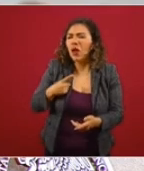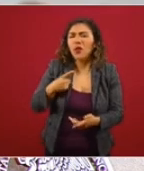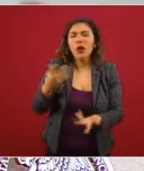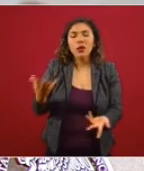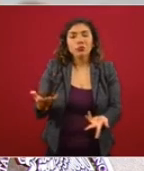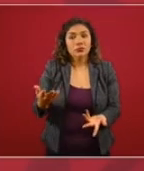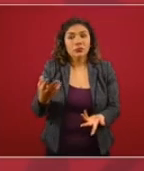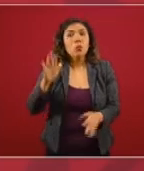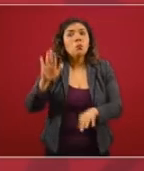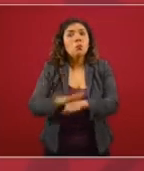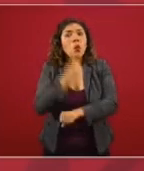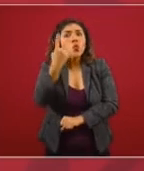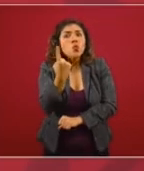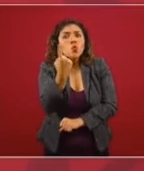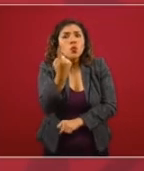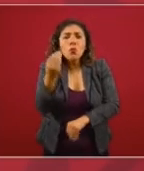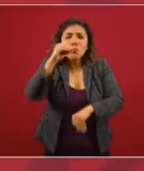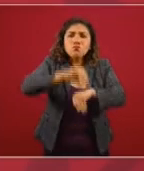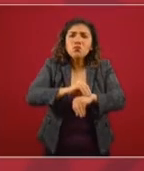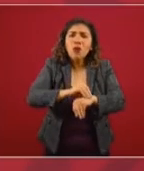Imagínense, por esa reforma